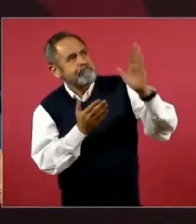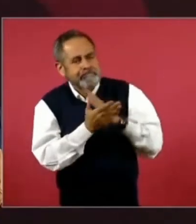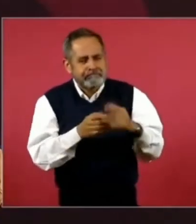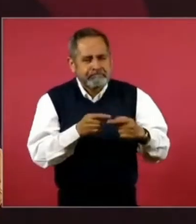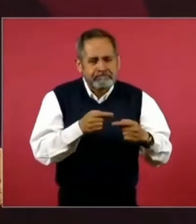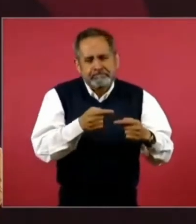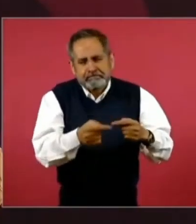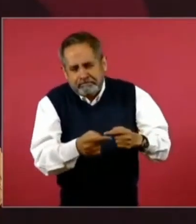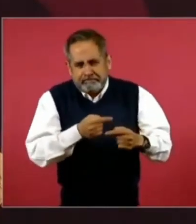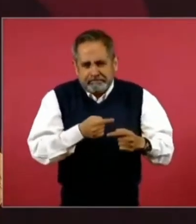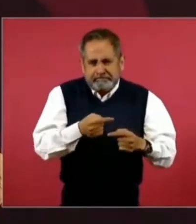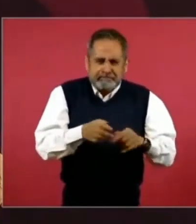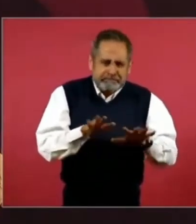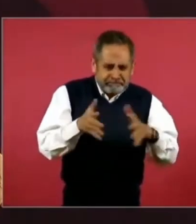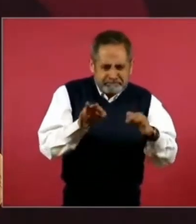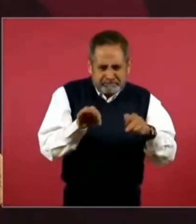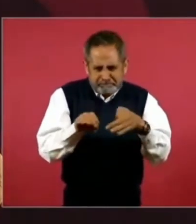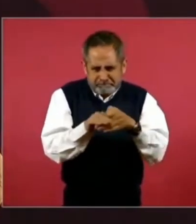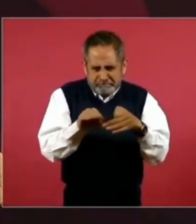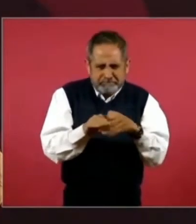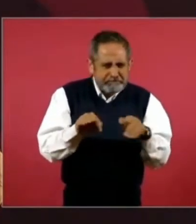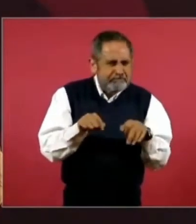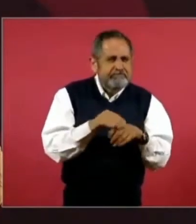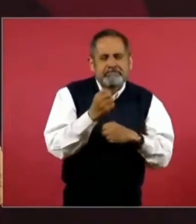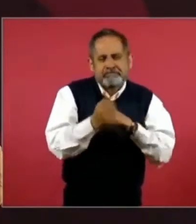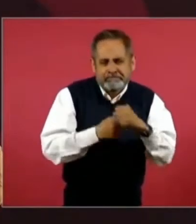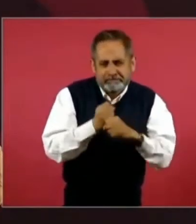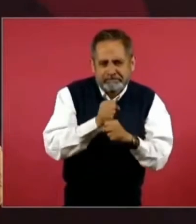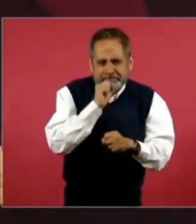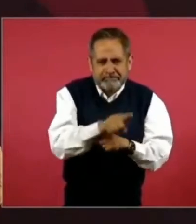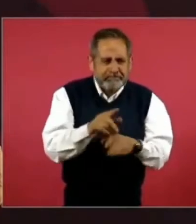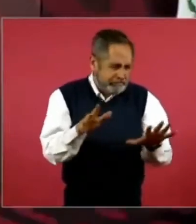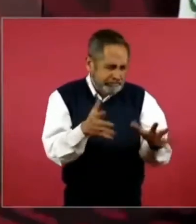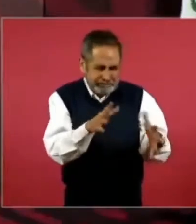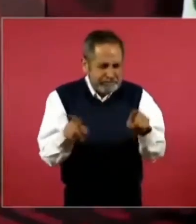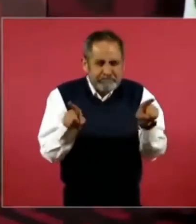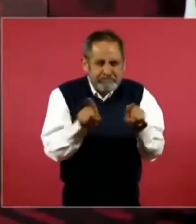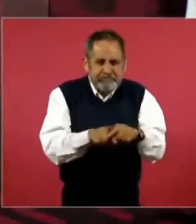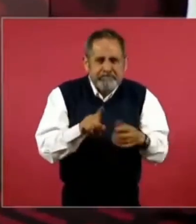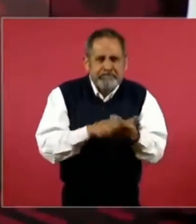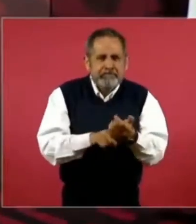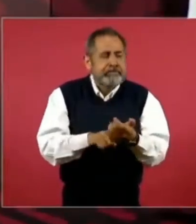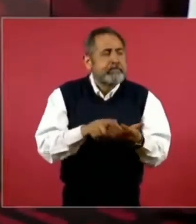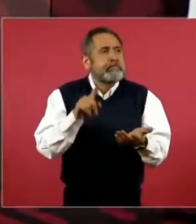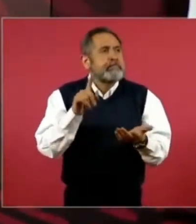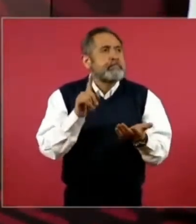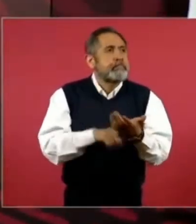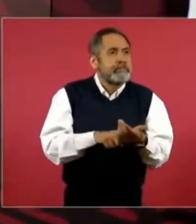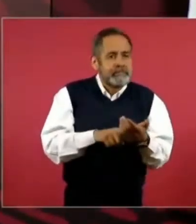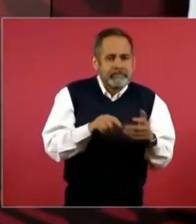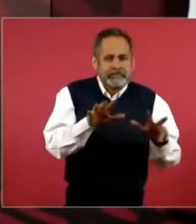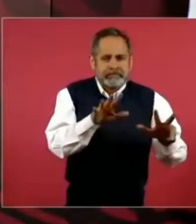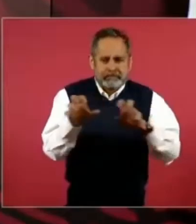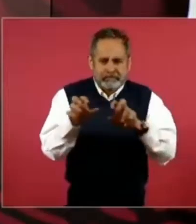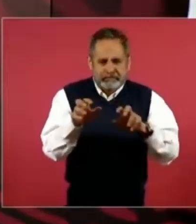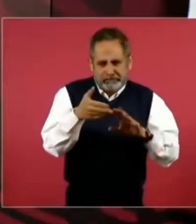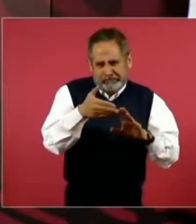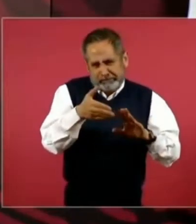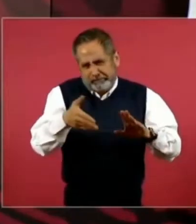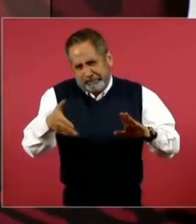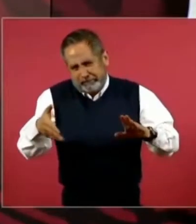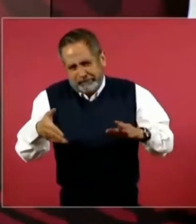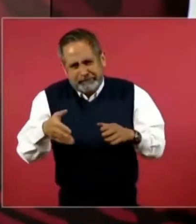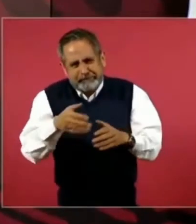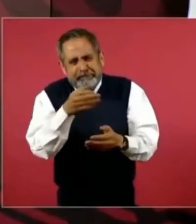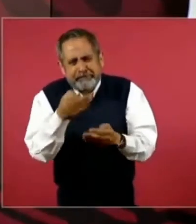años antes, unos años después, pero es a principios del siglo XIX, por la decadencia de la